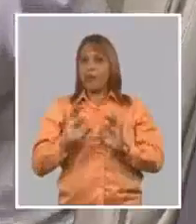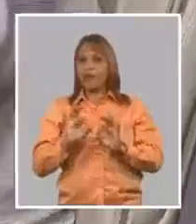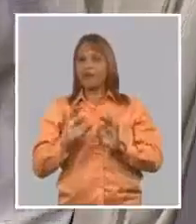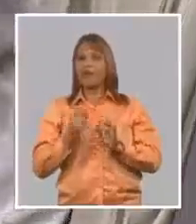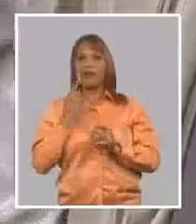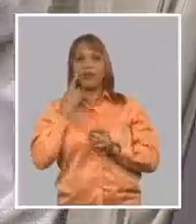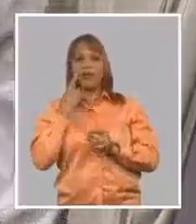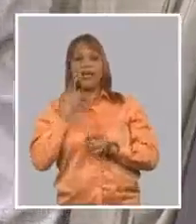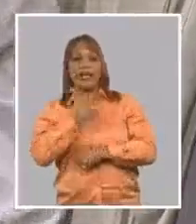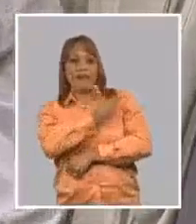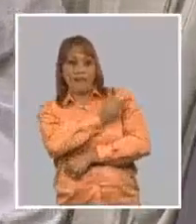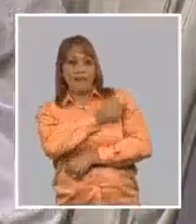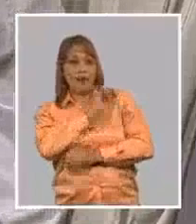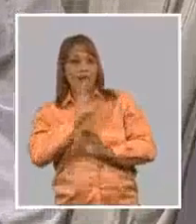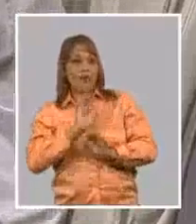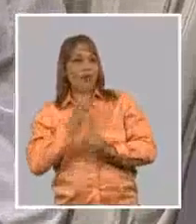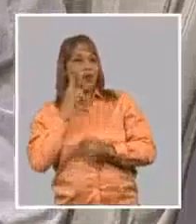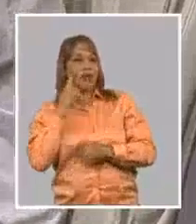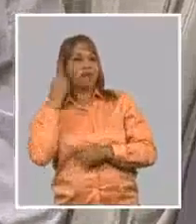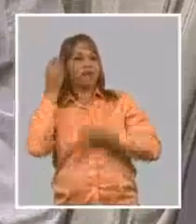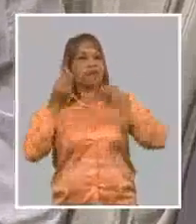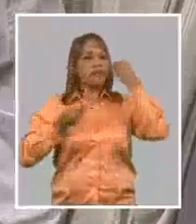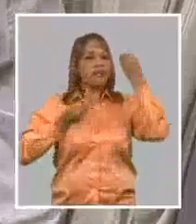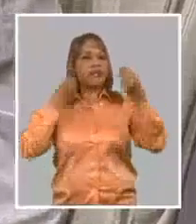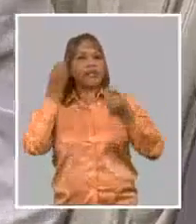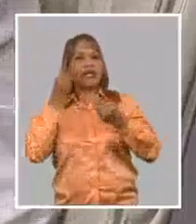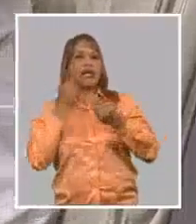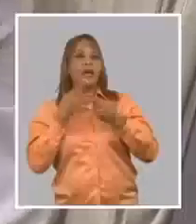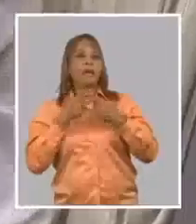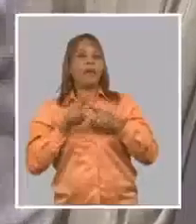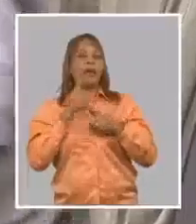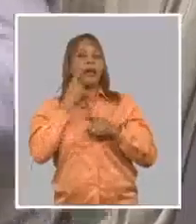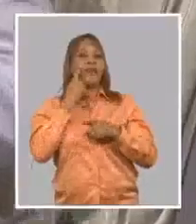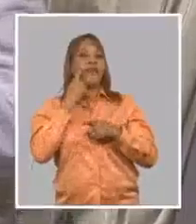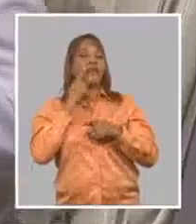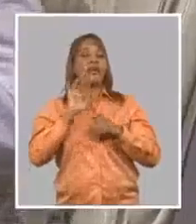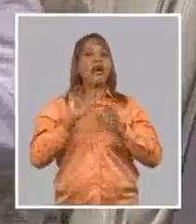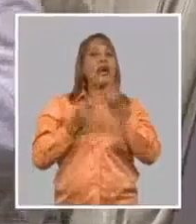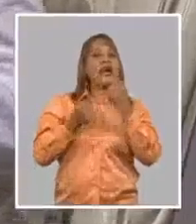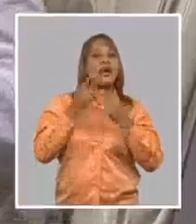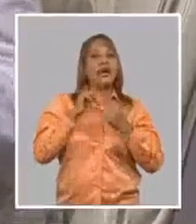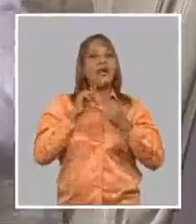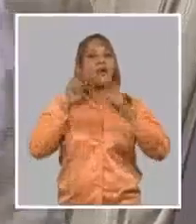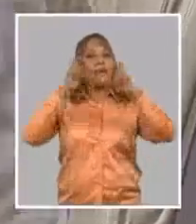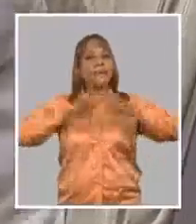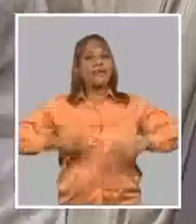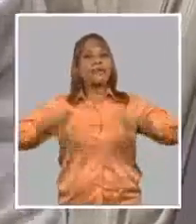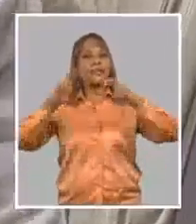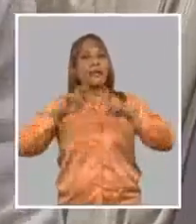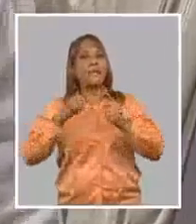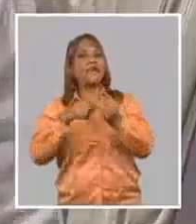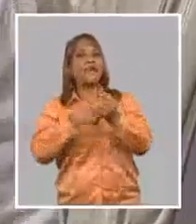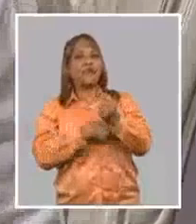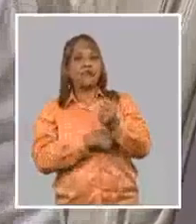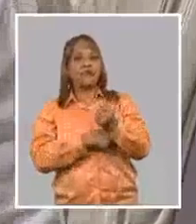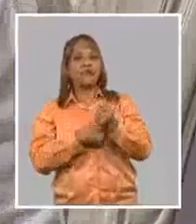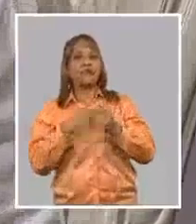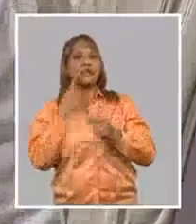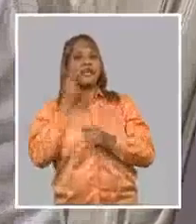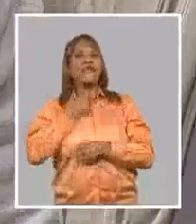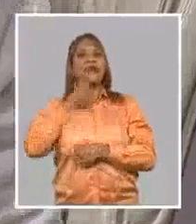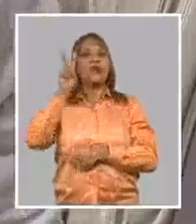debilidad que se convierte en fortaleza porque el sistema lo ve como más extraño en el evaluar también este candidato